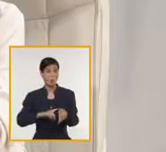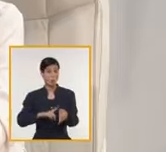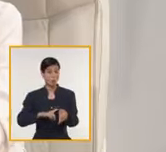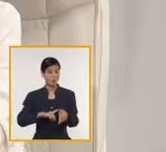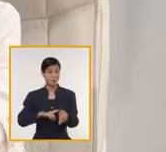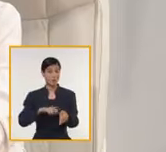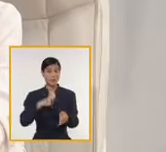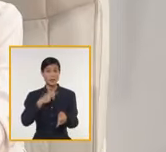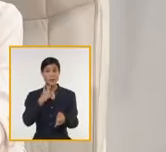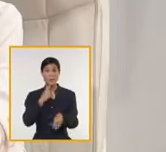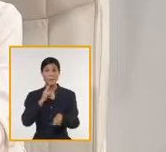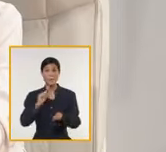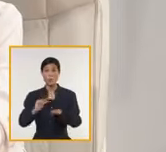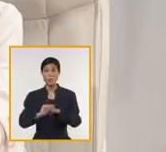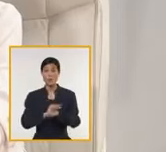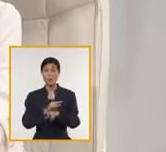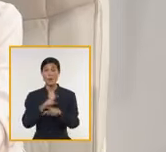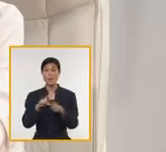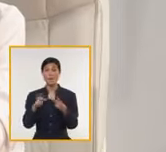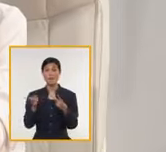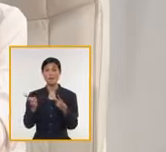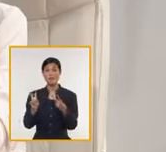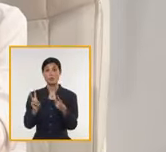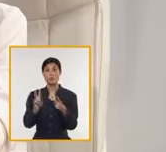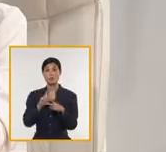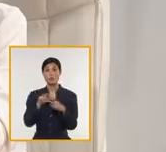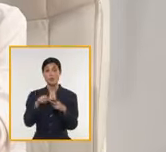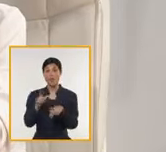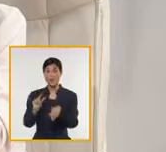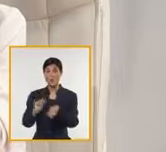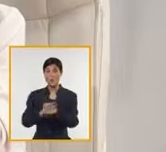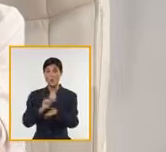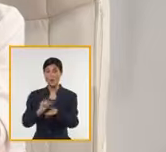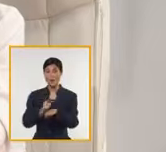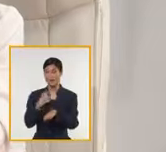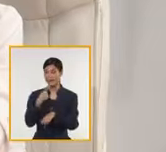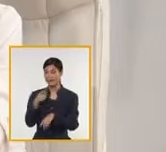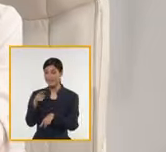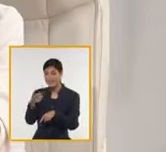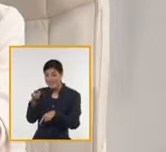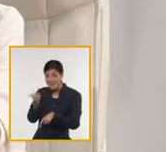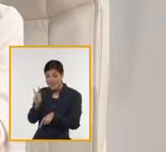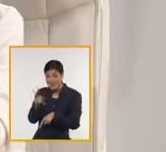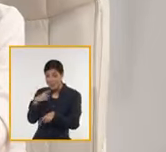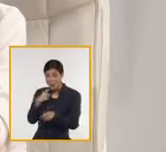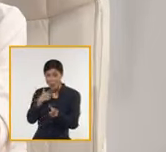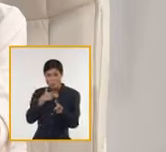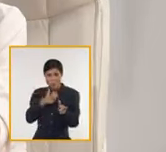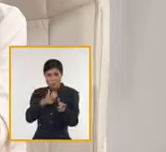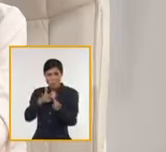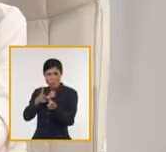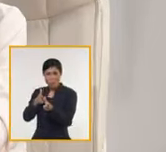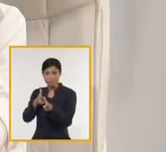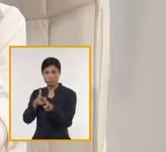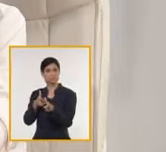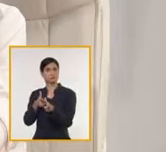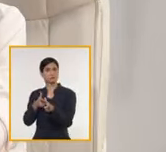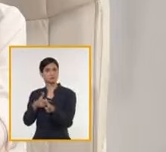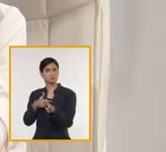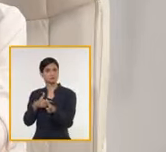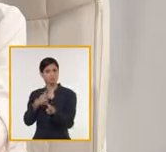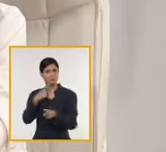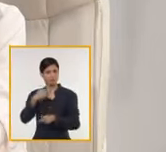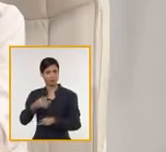incidente, Guyana acusa a Venezuela de unos tiros a una lancha que transportaba